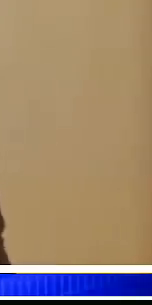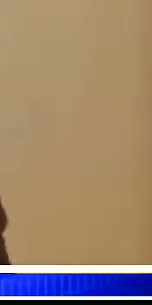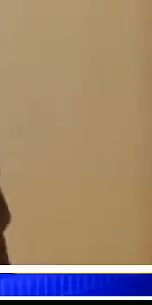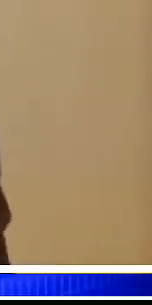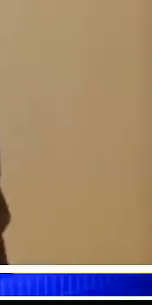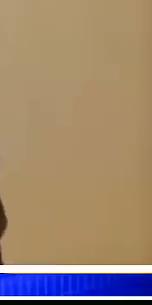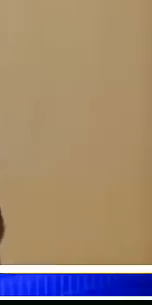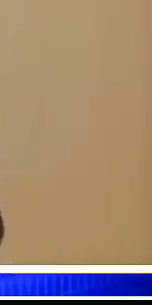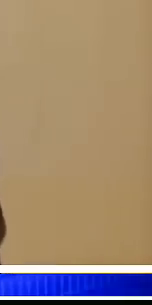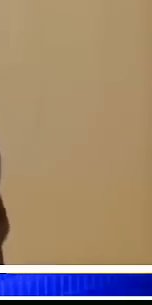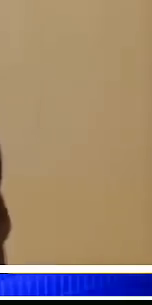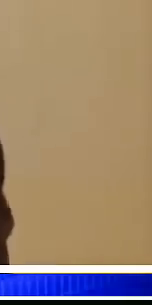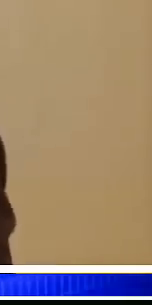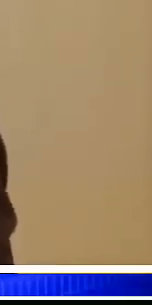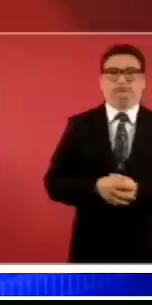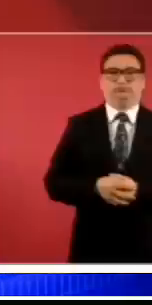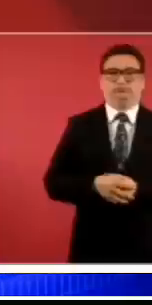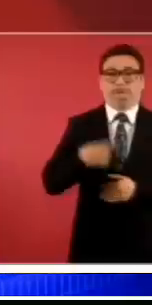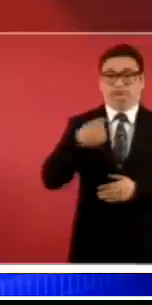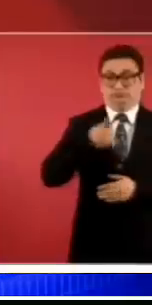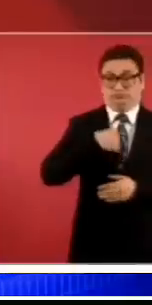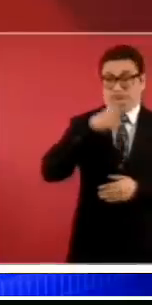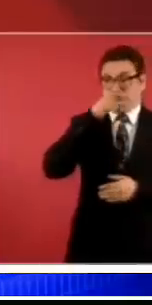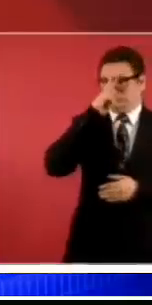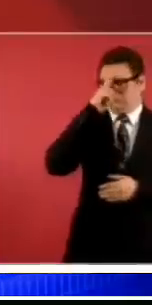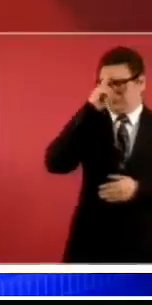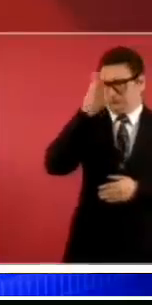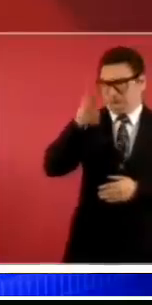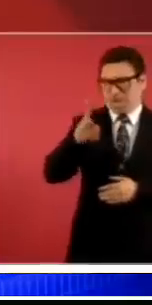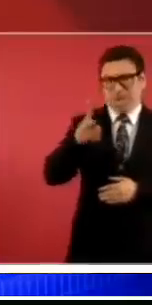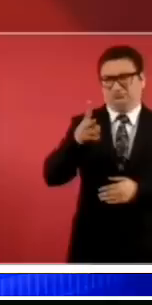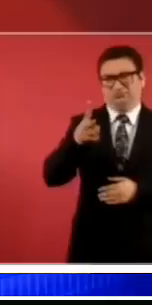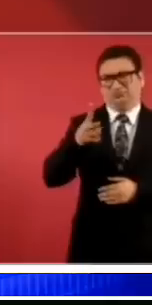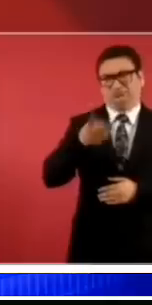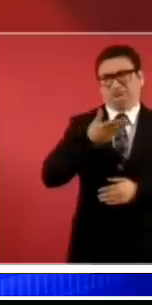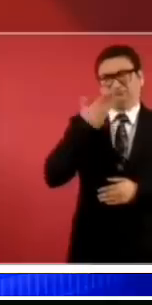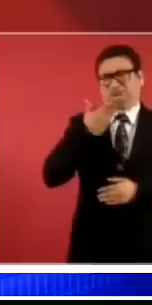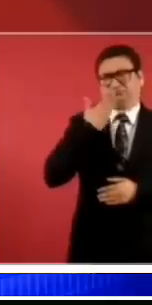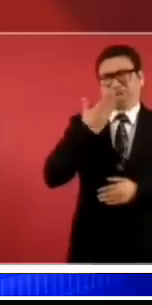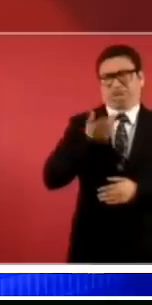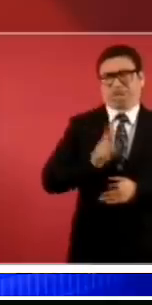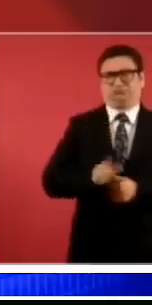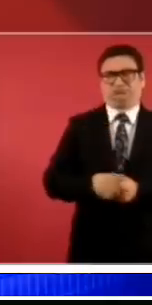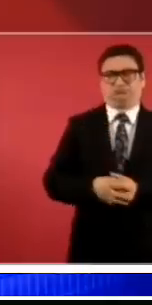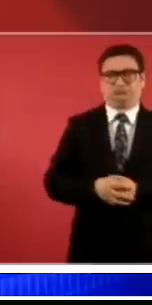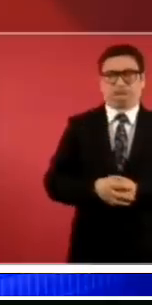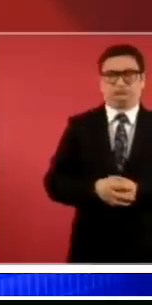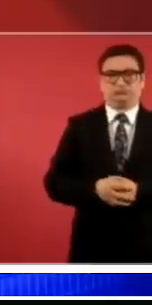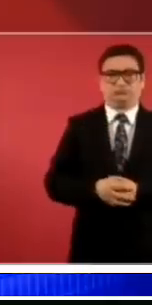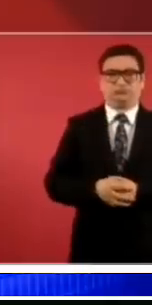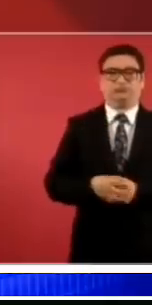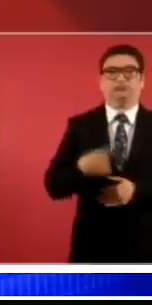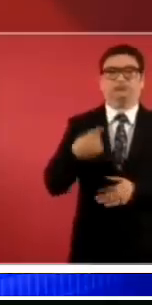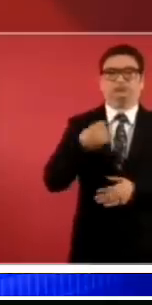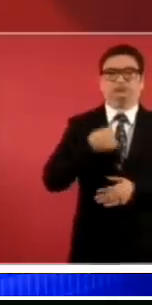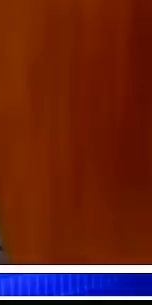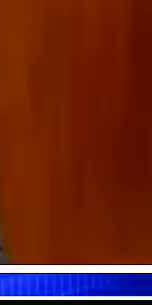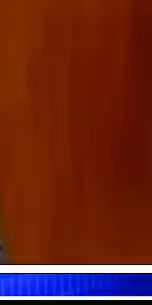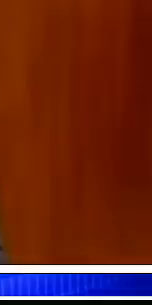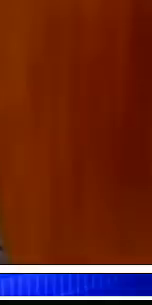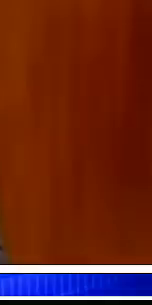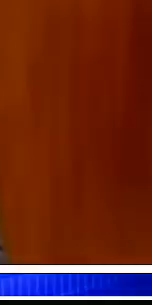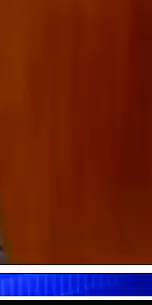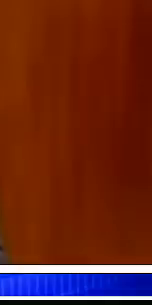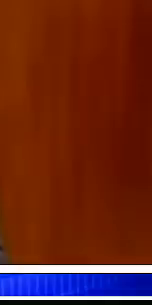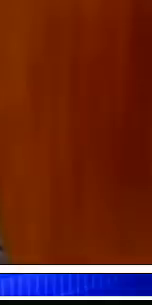traslado y nada más es decir no estaban comisionados no estaban ahí de manera permanente con él vamos